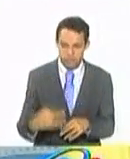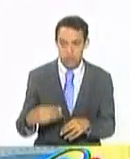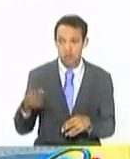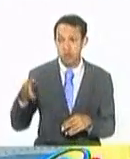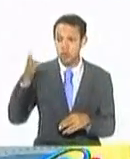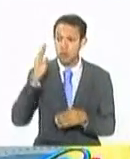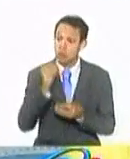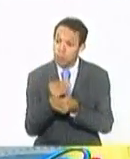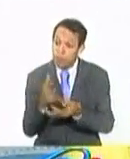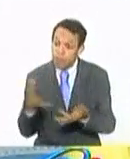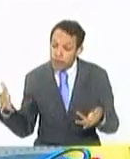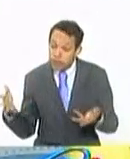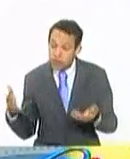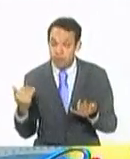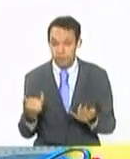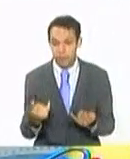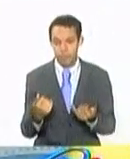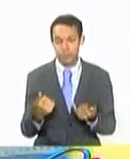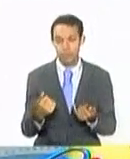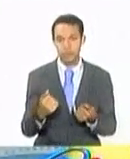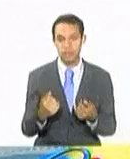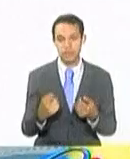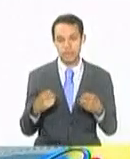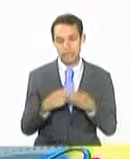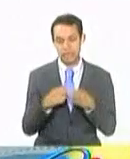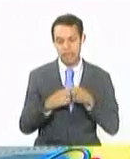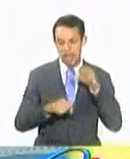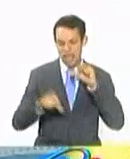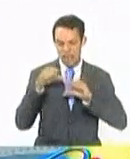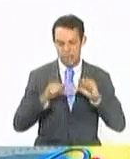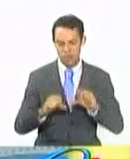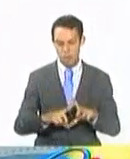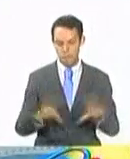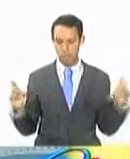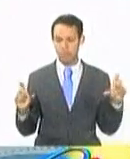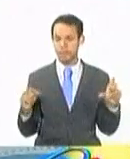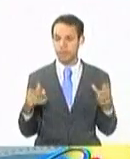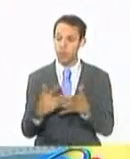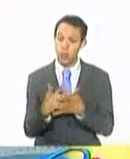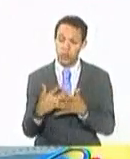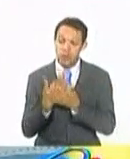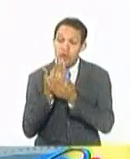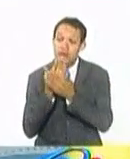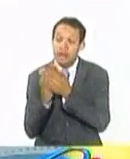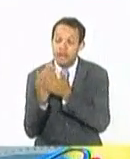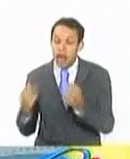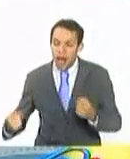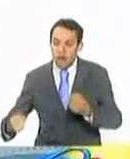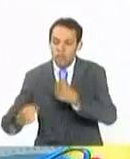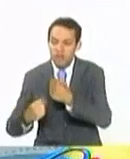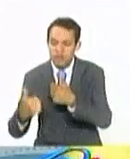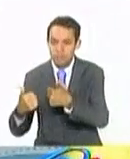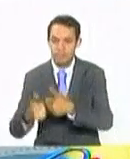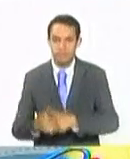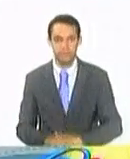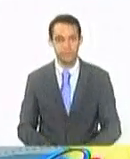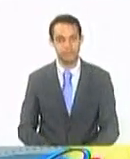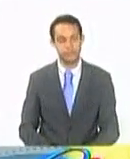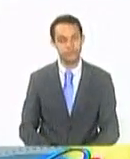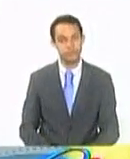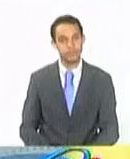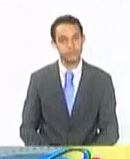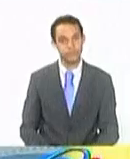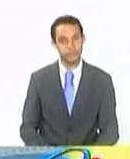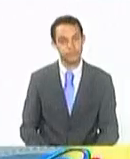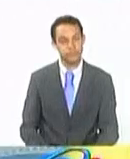bendiga y en cuanto a lo de la quimioterapia usted que me aconseja que el señor lo bendiga le mando un abrazo desde acá un abrazo